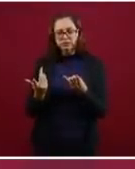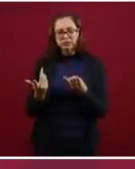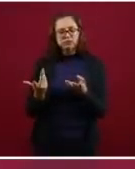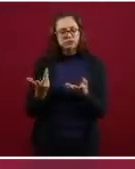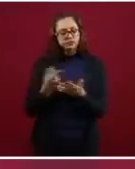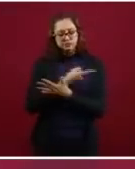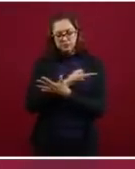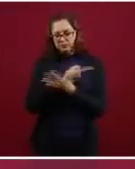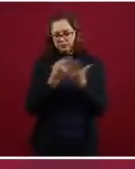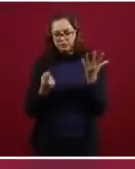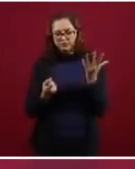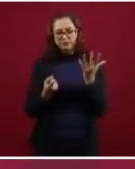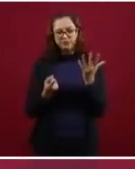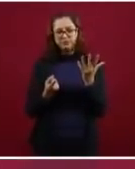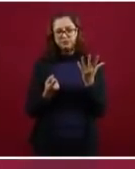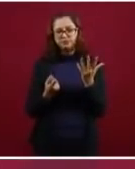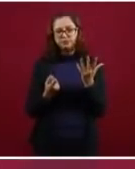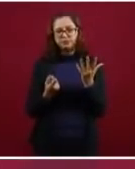no